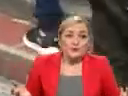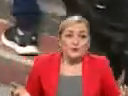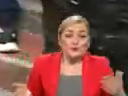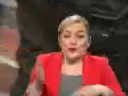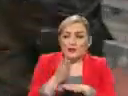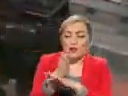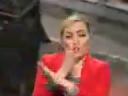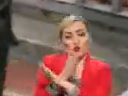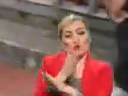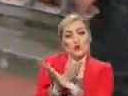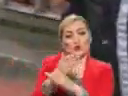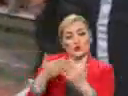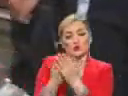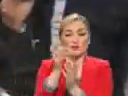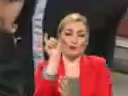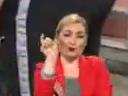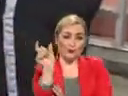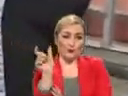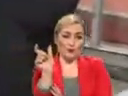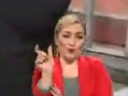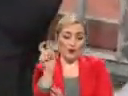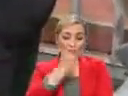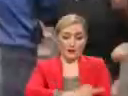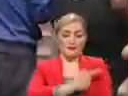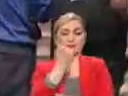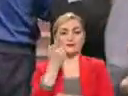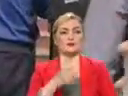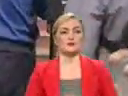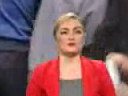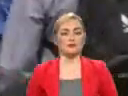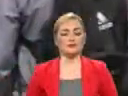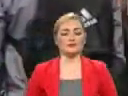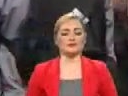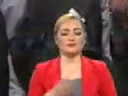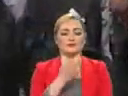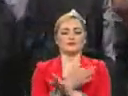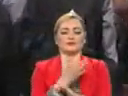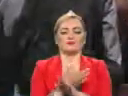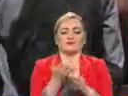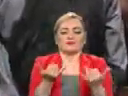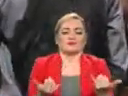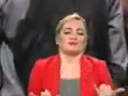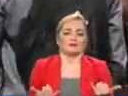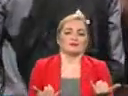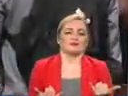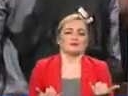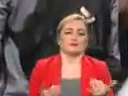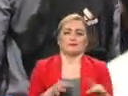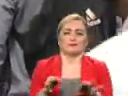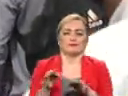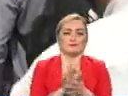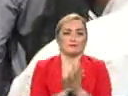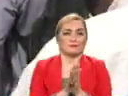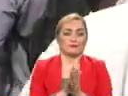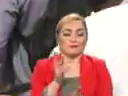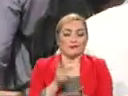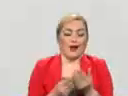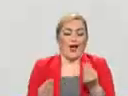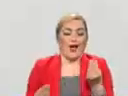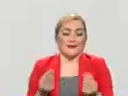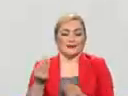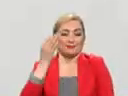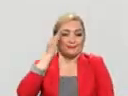obtenido un turno para renovación de licencias durante estos días. Y sacamos el turno, ahora realmente nadie nos da una explicación y no sabemos qué tendríamos que